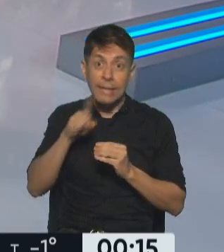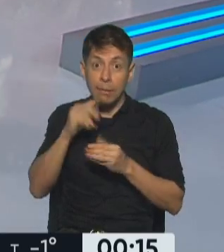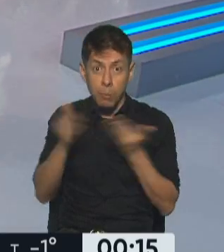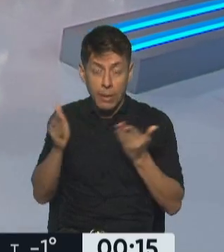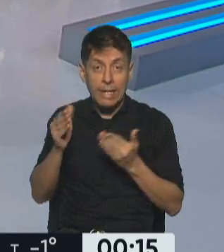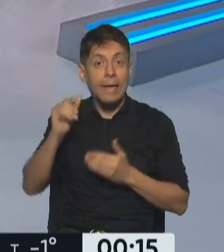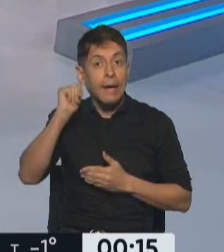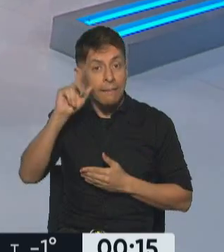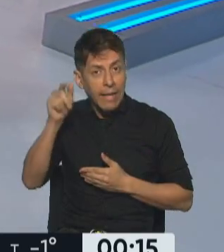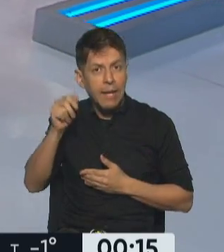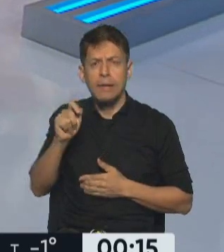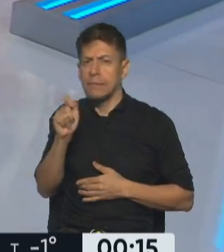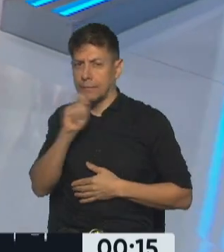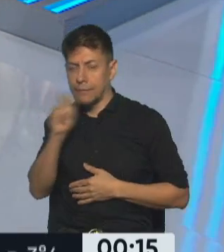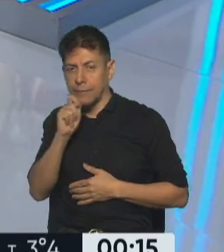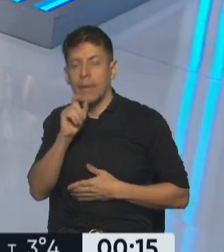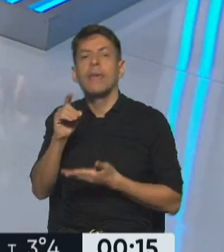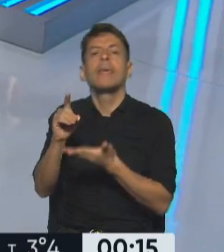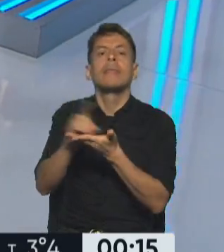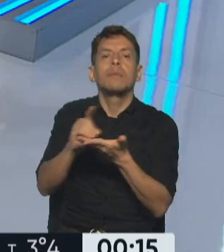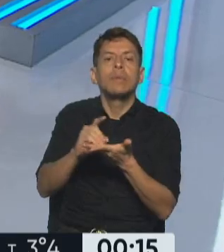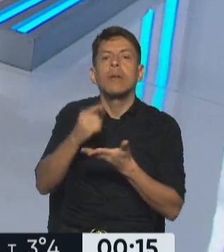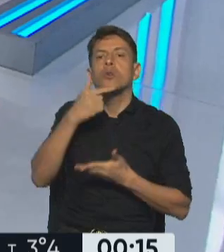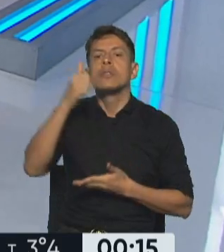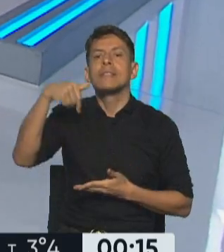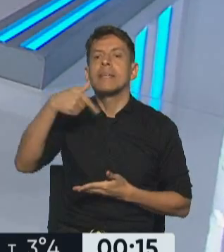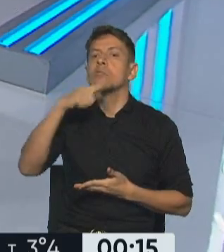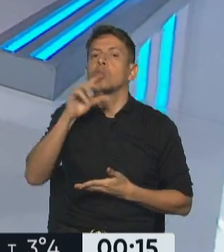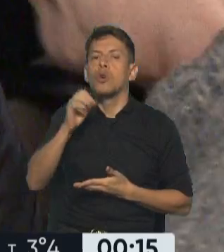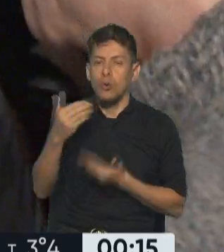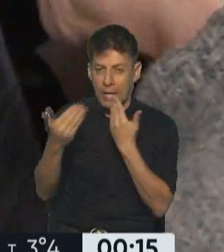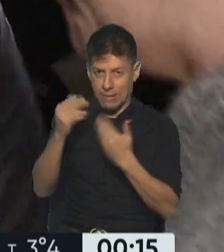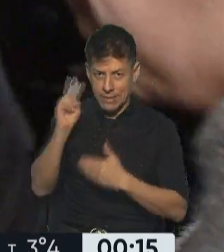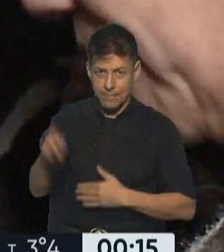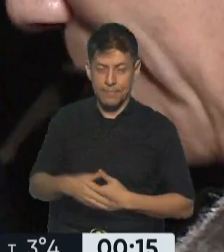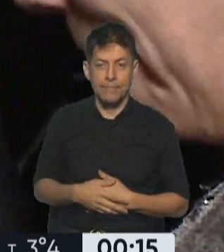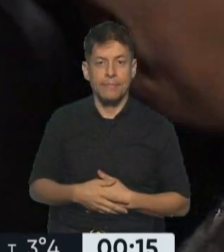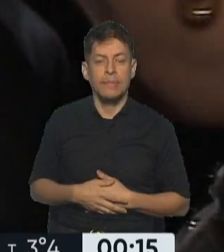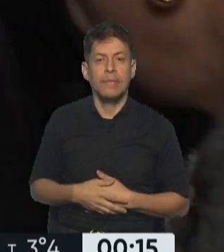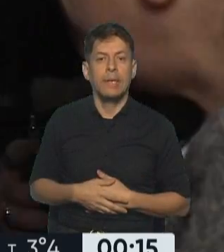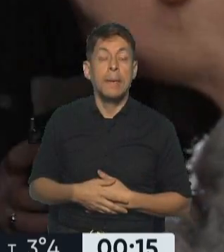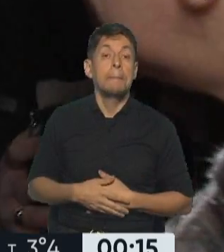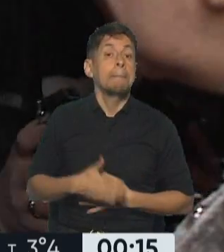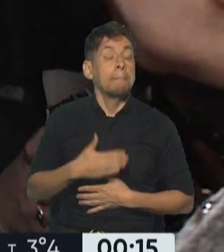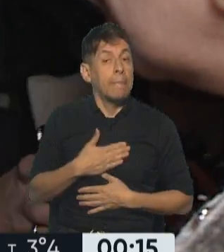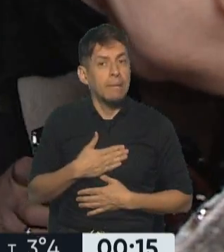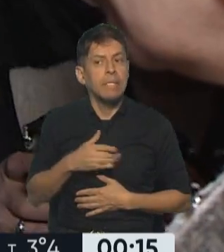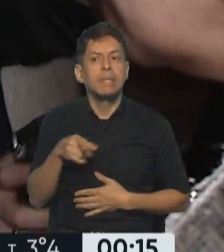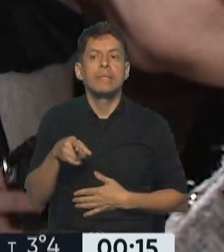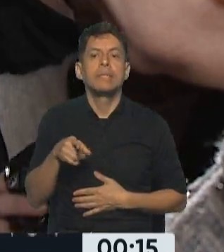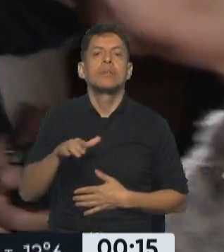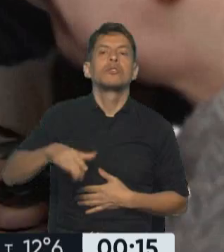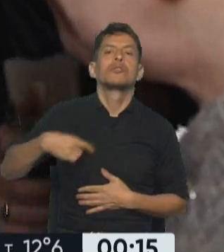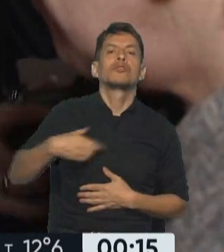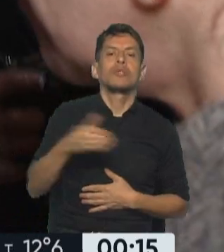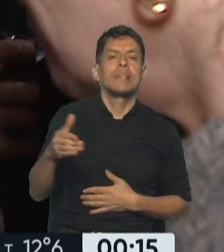pudo dialogar con el diputado del Frente, Leandro Santoro, y nos dijo lo siguiente. Me parece que hay un sector de la sociedad que tampoco se banca